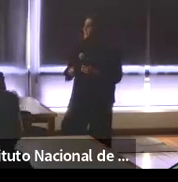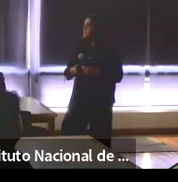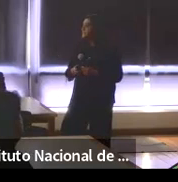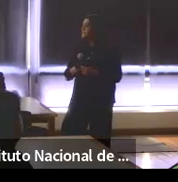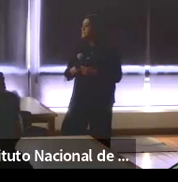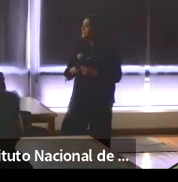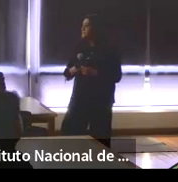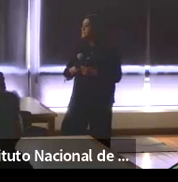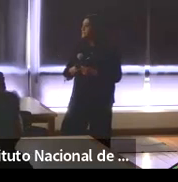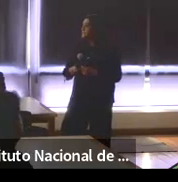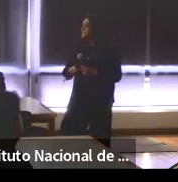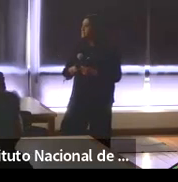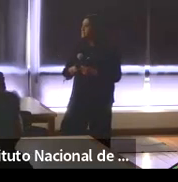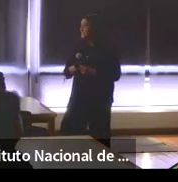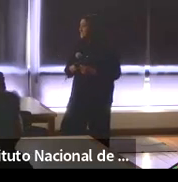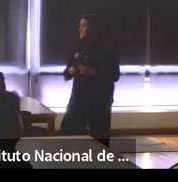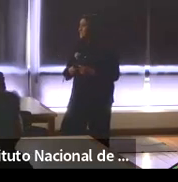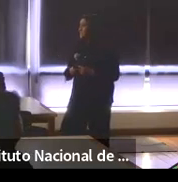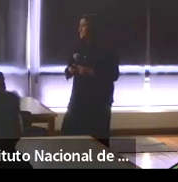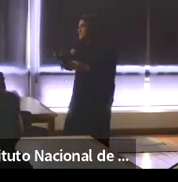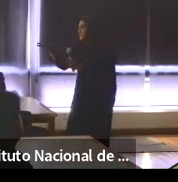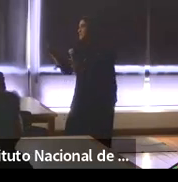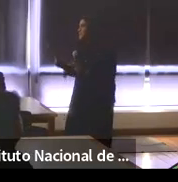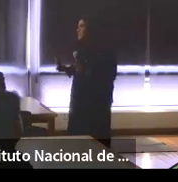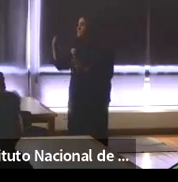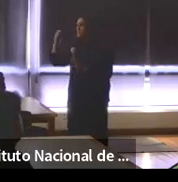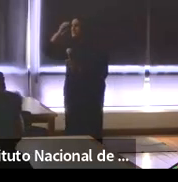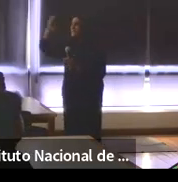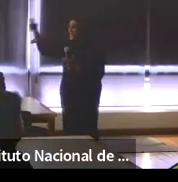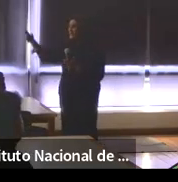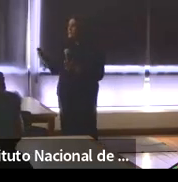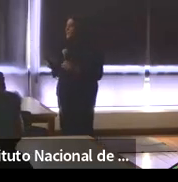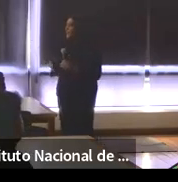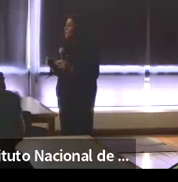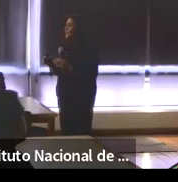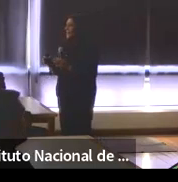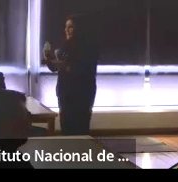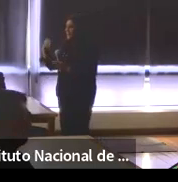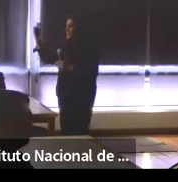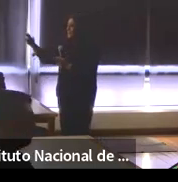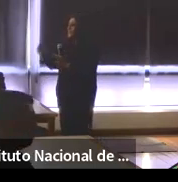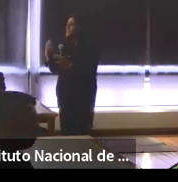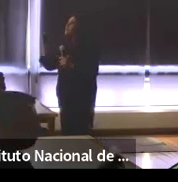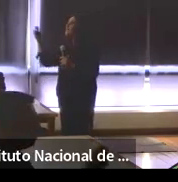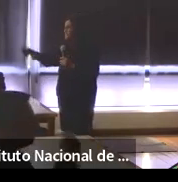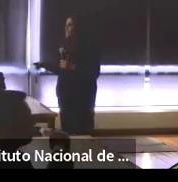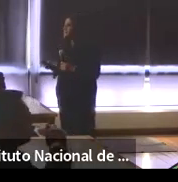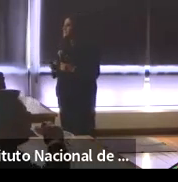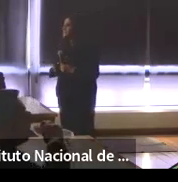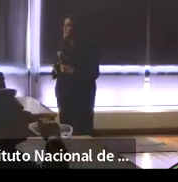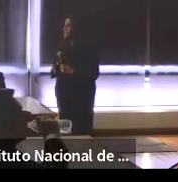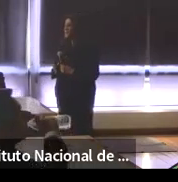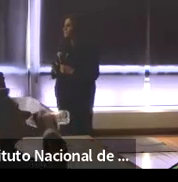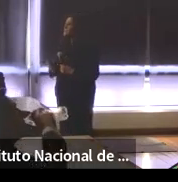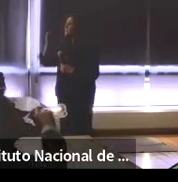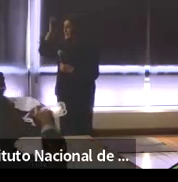razón humana qué expectativa tienes Pues a lo mejor puedes tener una idea de qué es lo que esperas